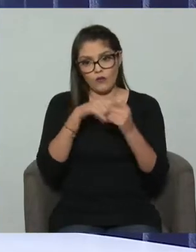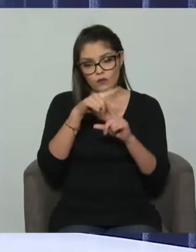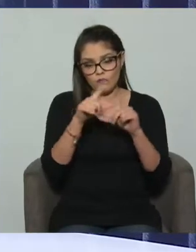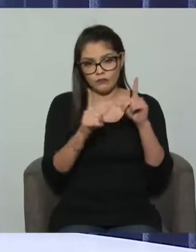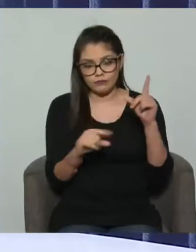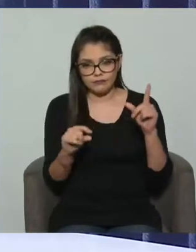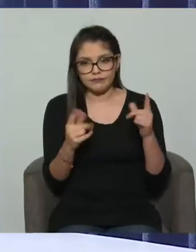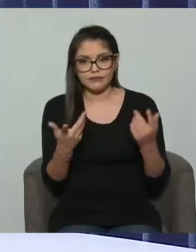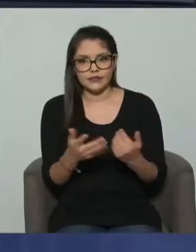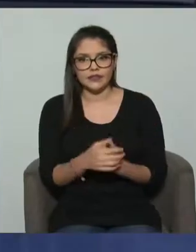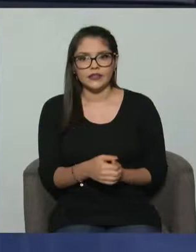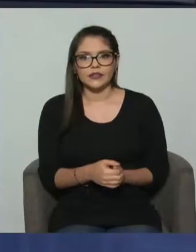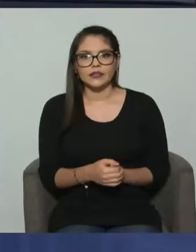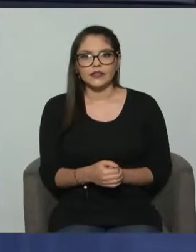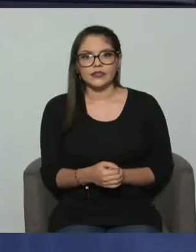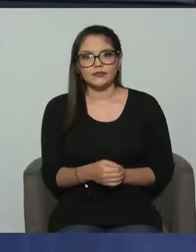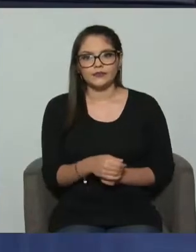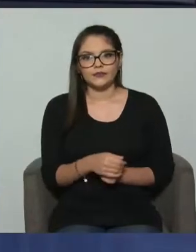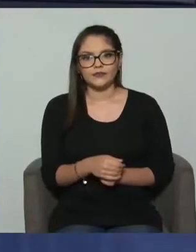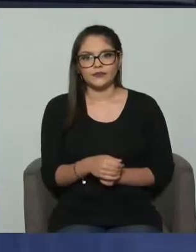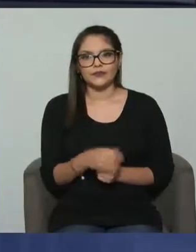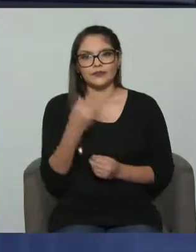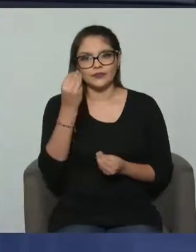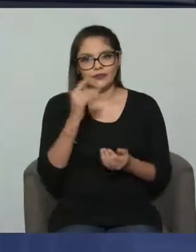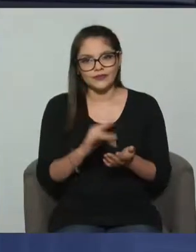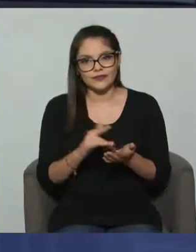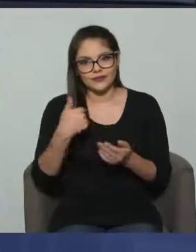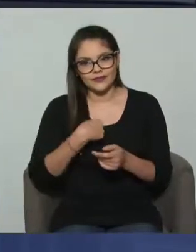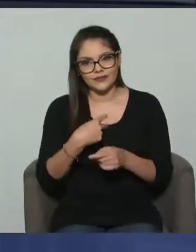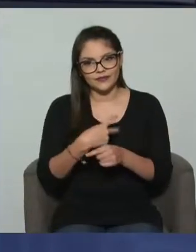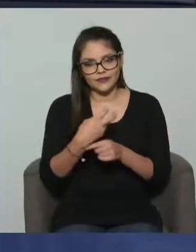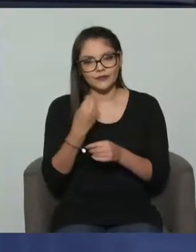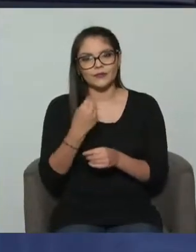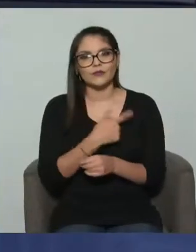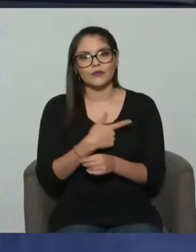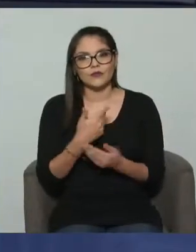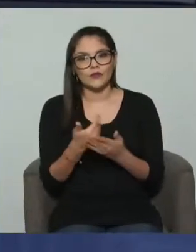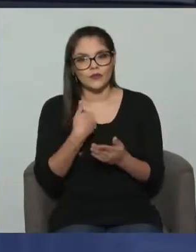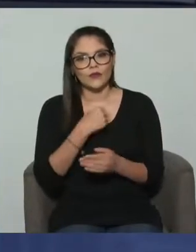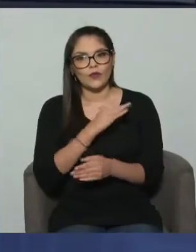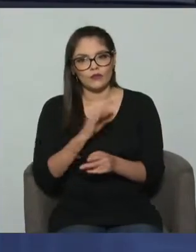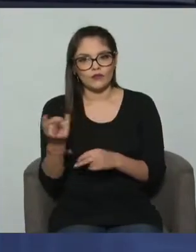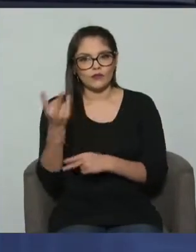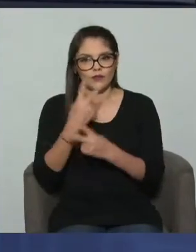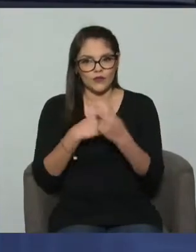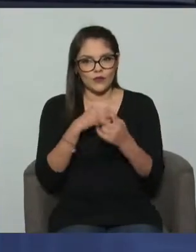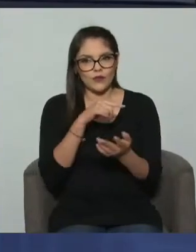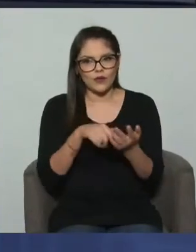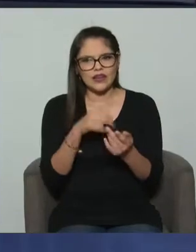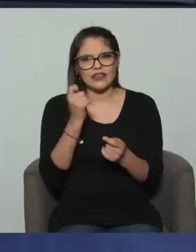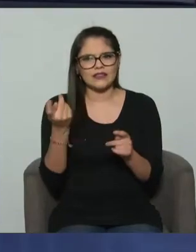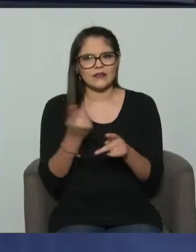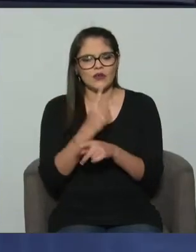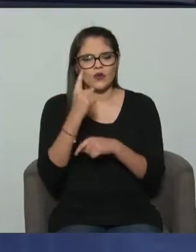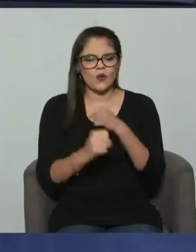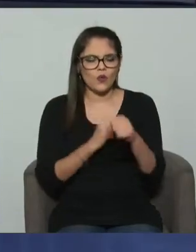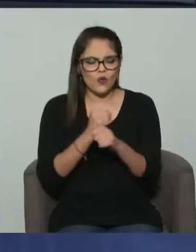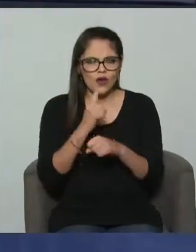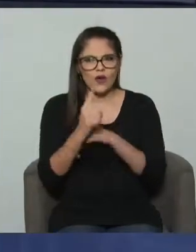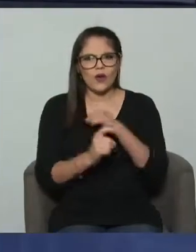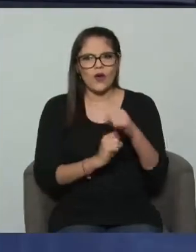tal? ¿Cómo estás, Dioema? ¿Qué tal, Mariana? Muchísimas gracias por el espacio y nos da mucho gusto poder venir a hablar sobre este balance anual que hace la Red por los Derechos